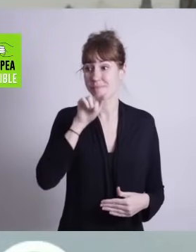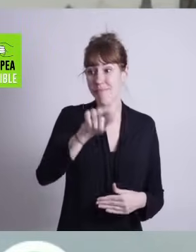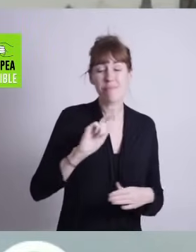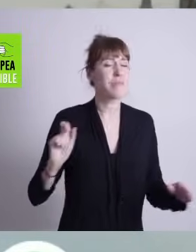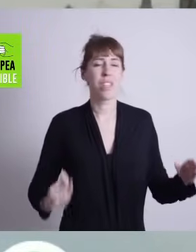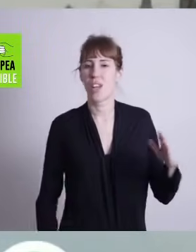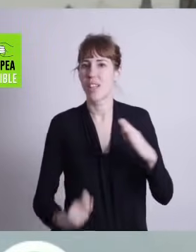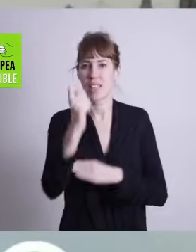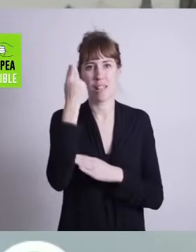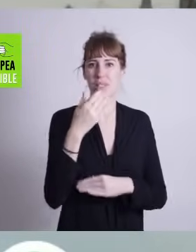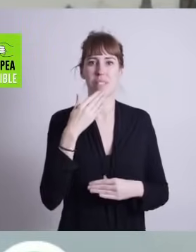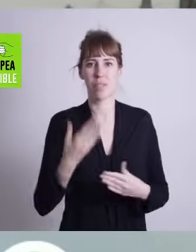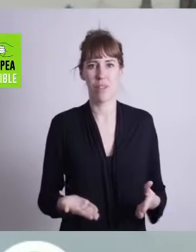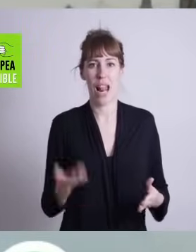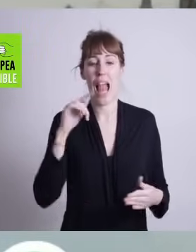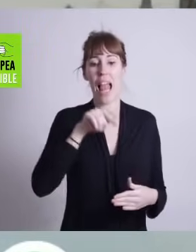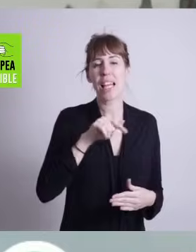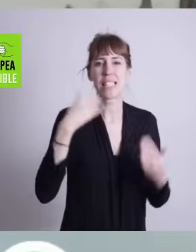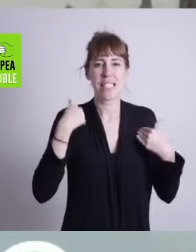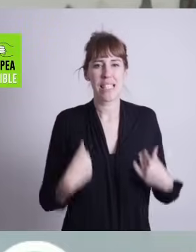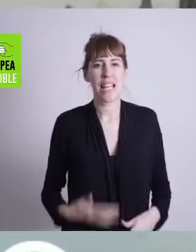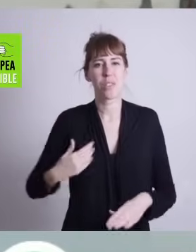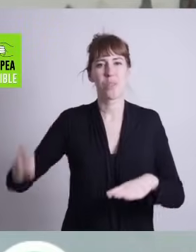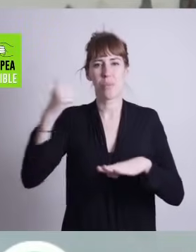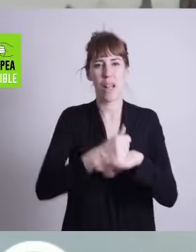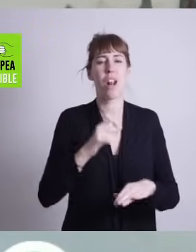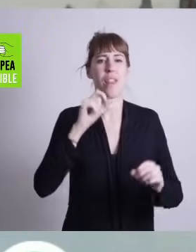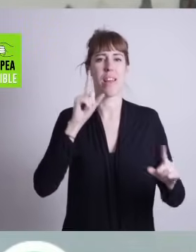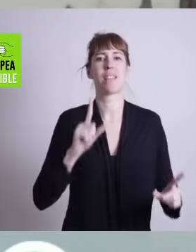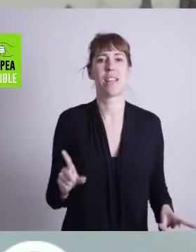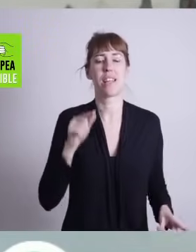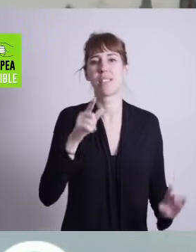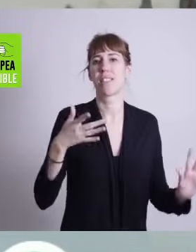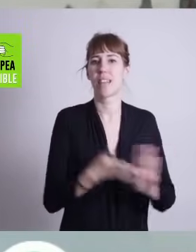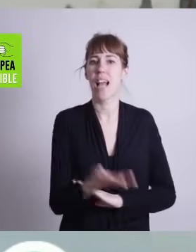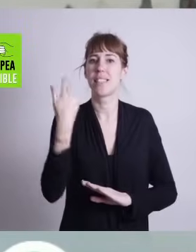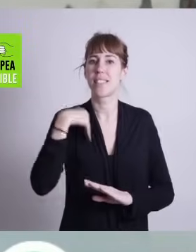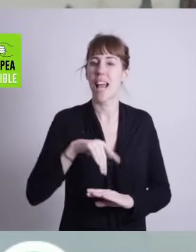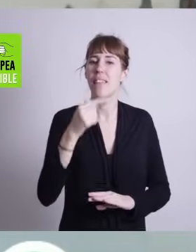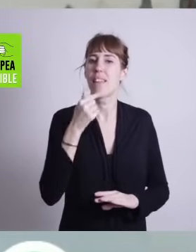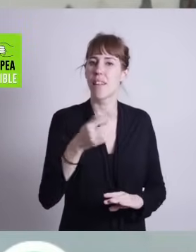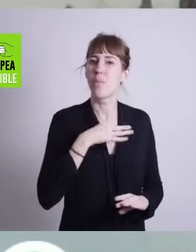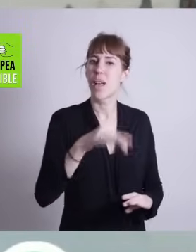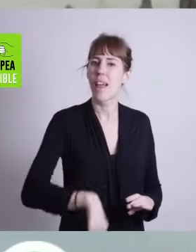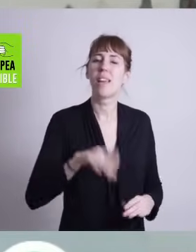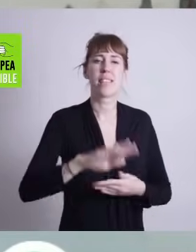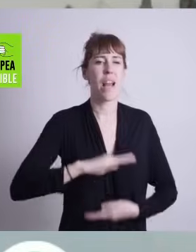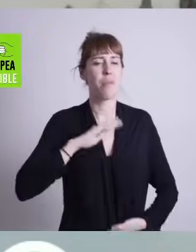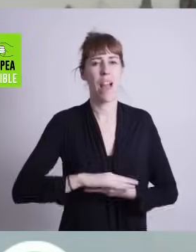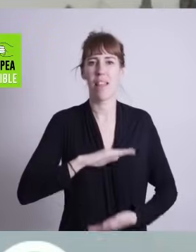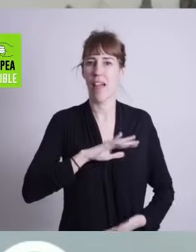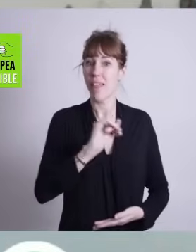cuando conseguimos despertarnos a nuestro verdadero ser superior, entonces es cuando podemos decir que estamos capacitados